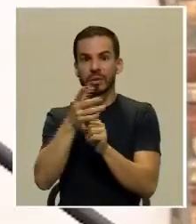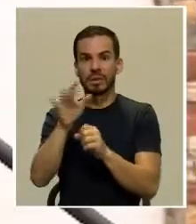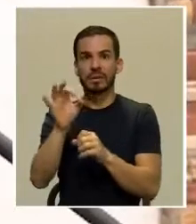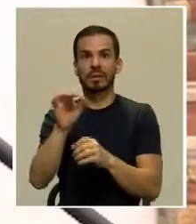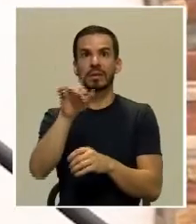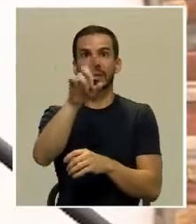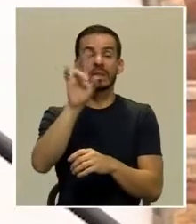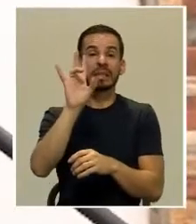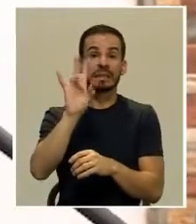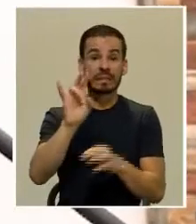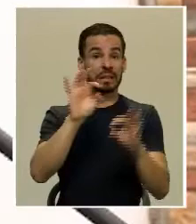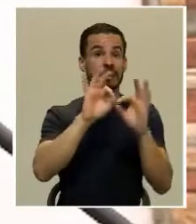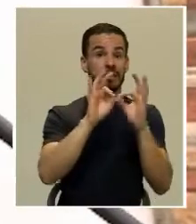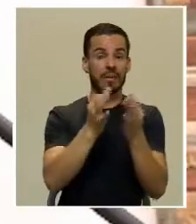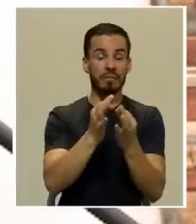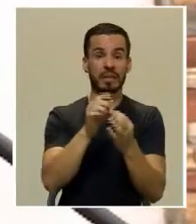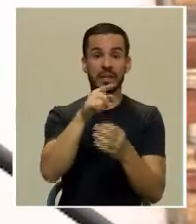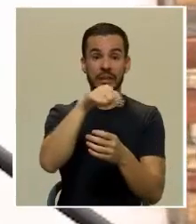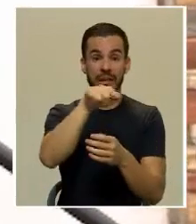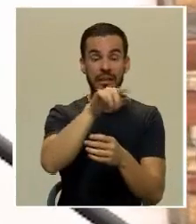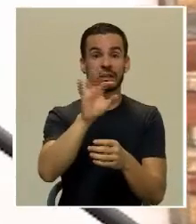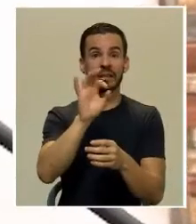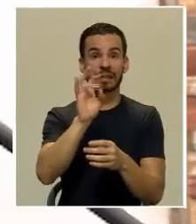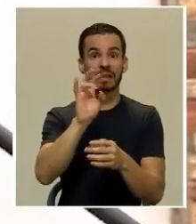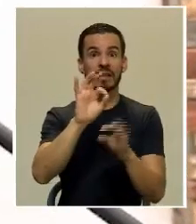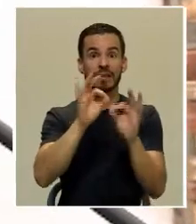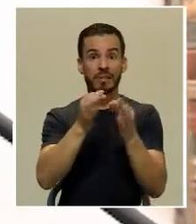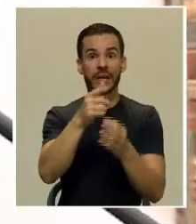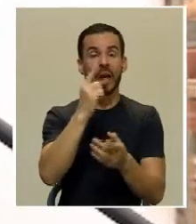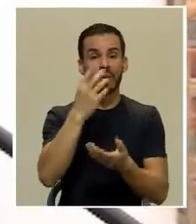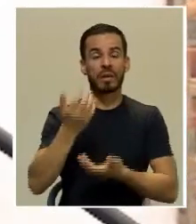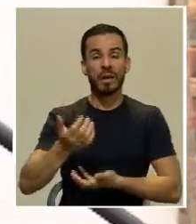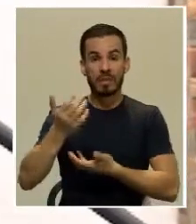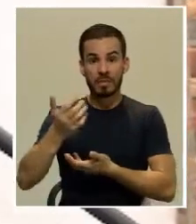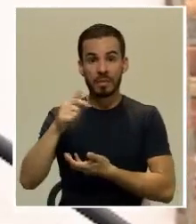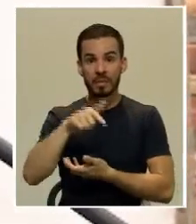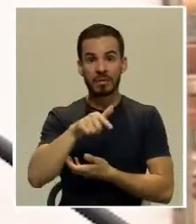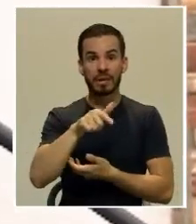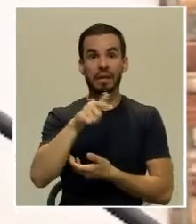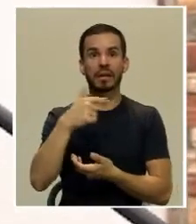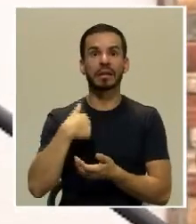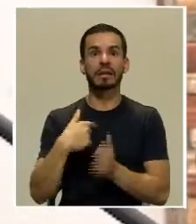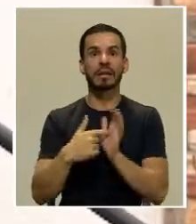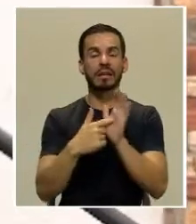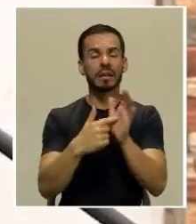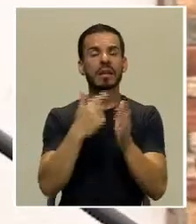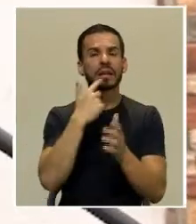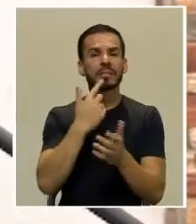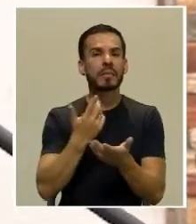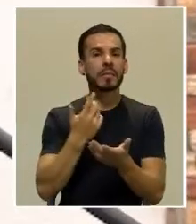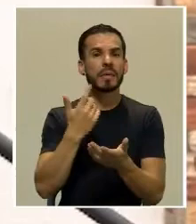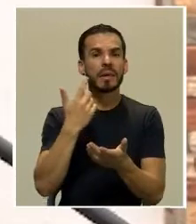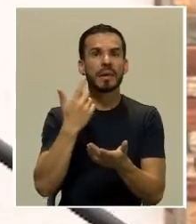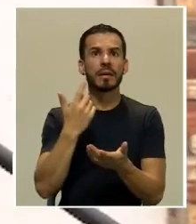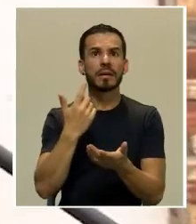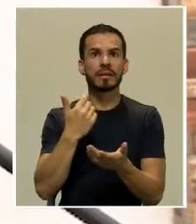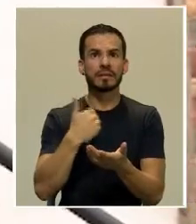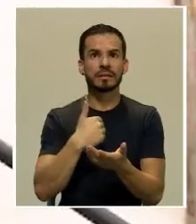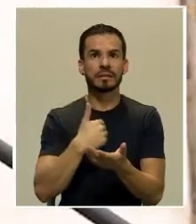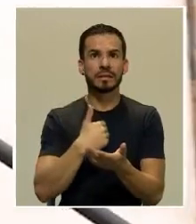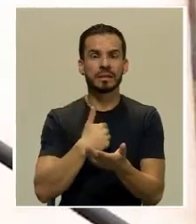7 familias, de las cuales entre esas 7 familias también estaba una bebé, de las cuales se manifestaba de que estaba